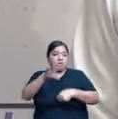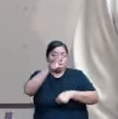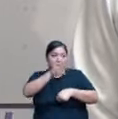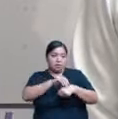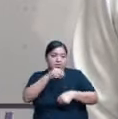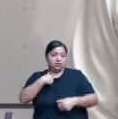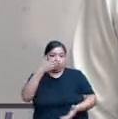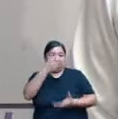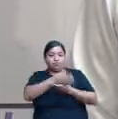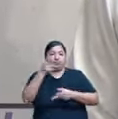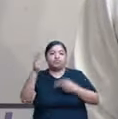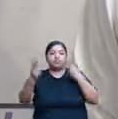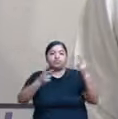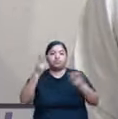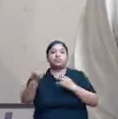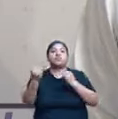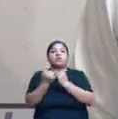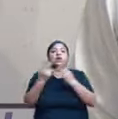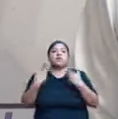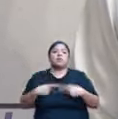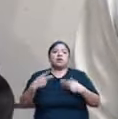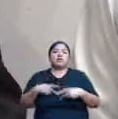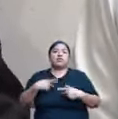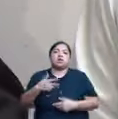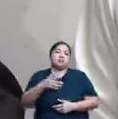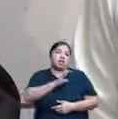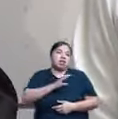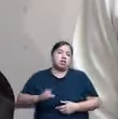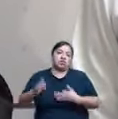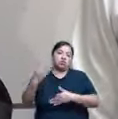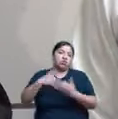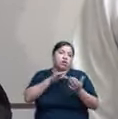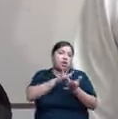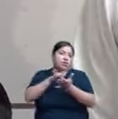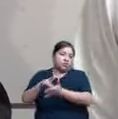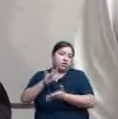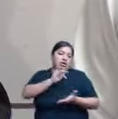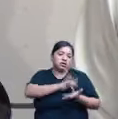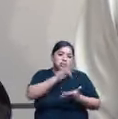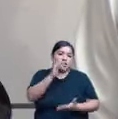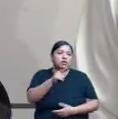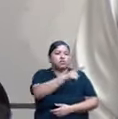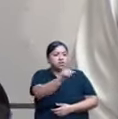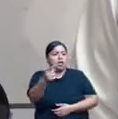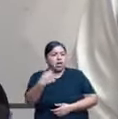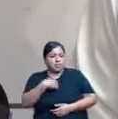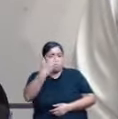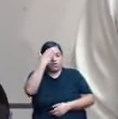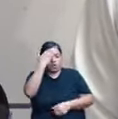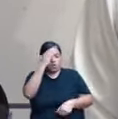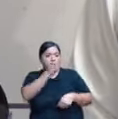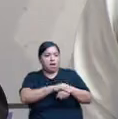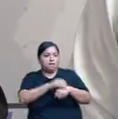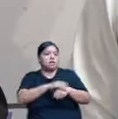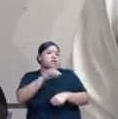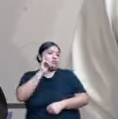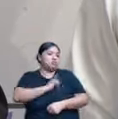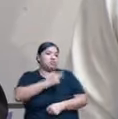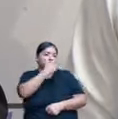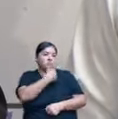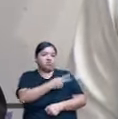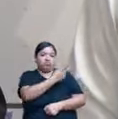personas que están apoyando a los 8 candidatos allá afuera. Amigos, amigas, ya me conocen, soy una persona con principios y